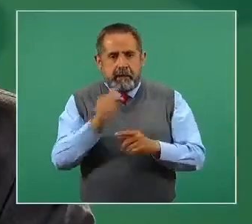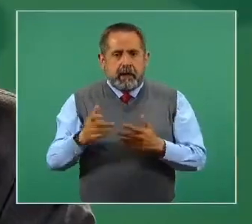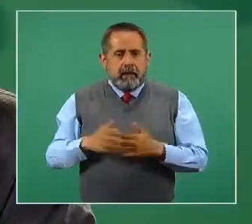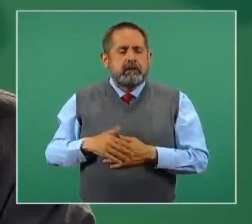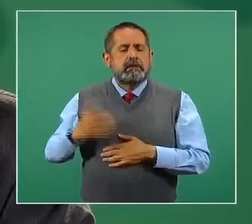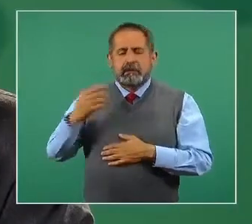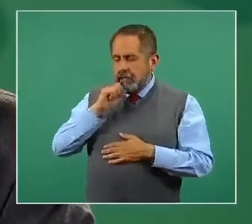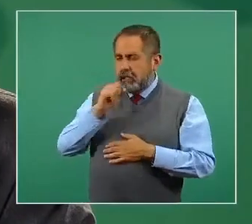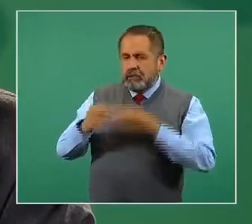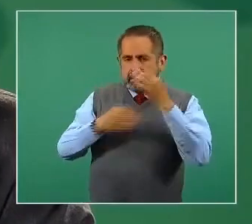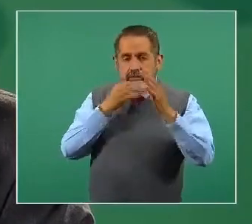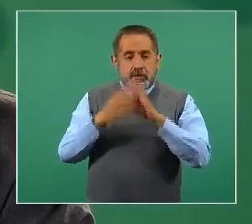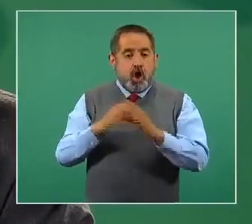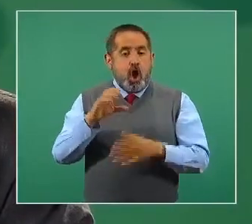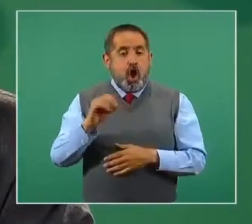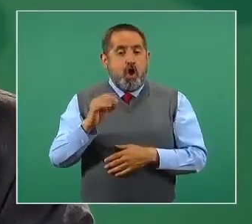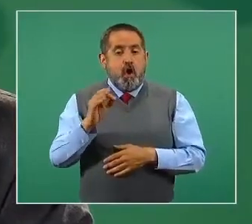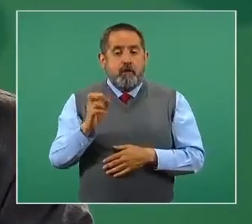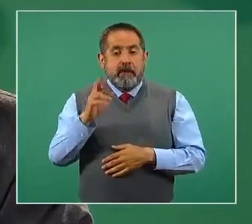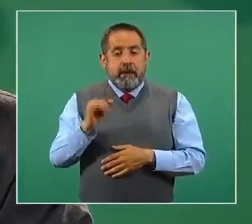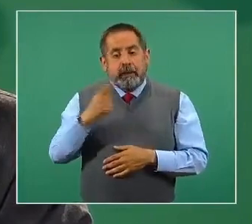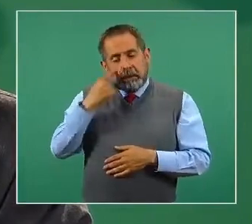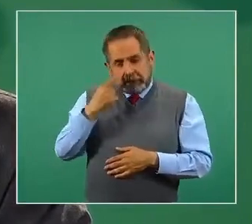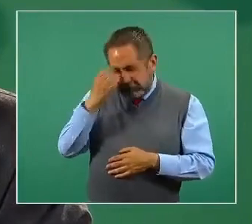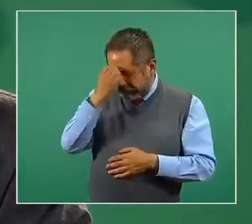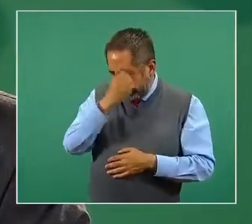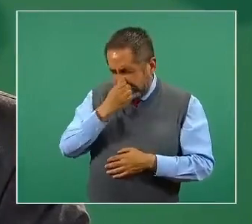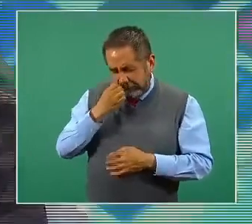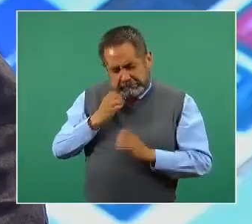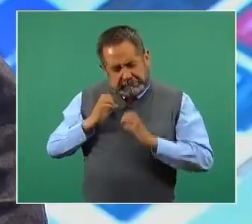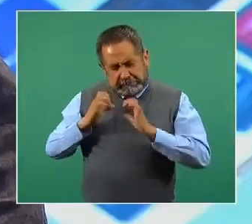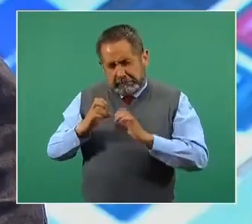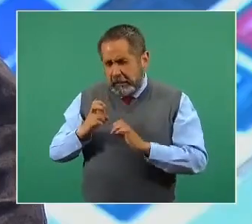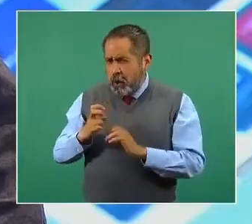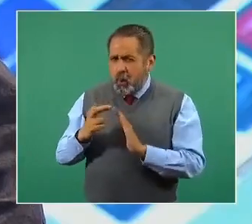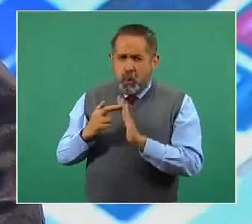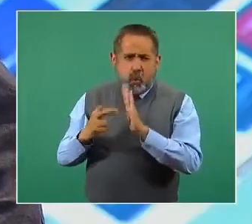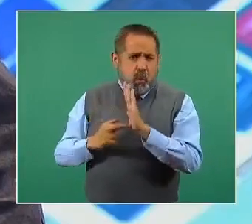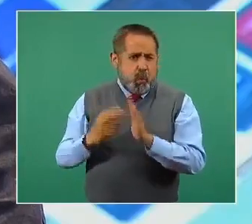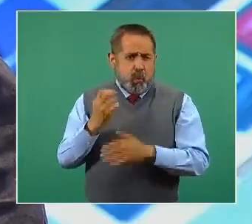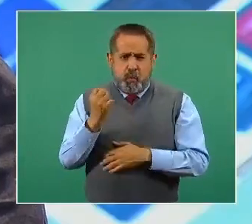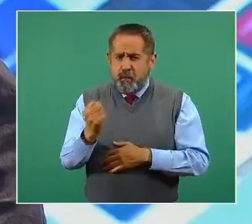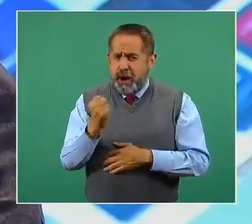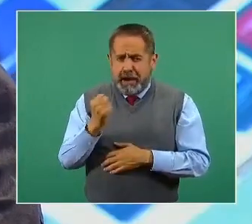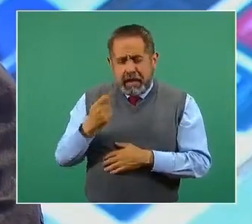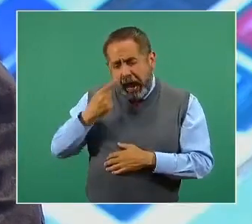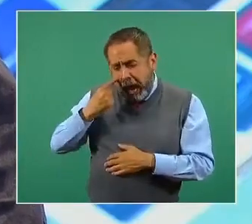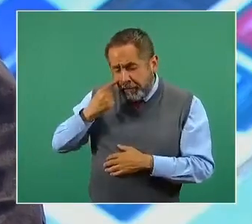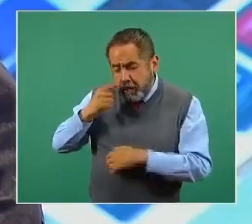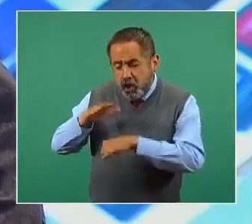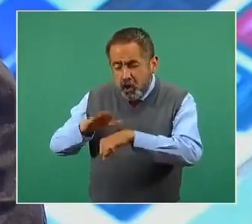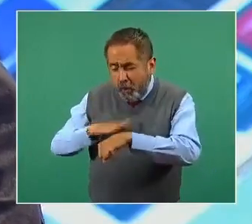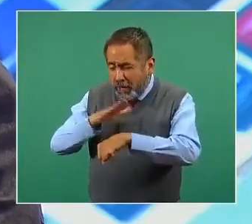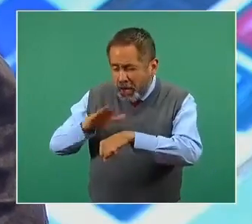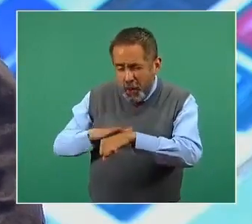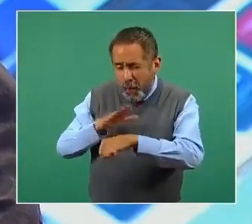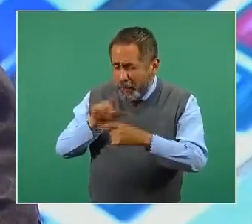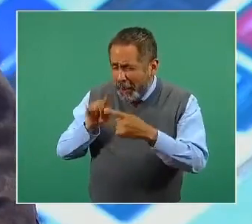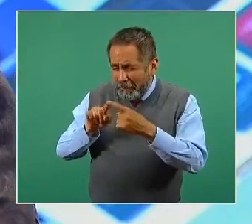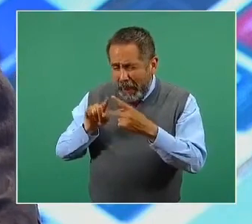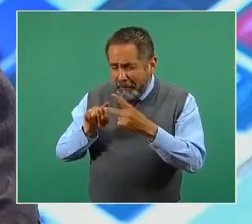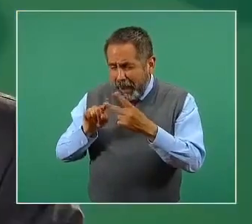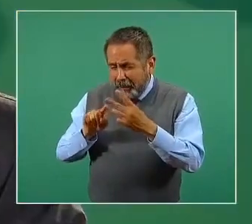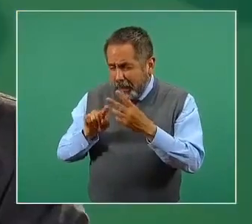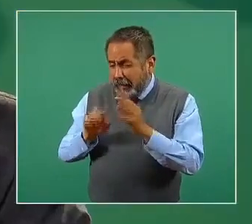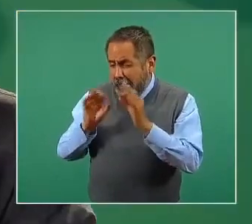la comentamos, COFEPRIS está actuando con mucho rigor técnico en que se cumplan todas y cada una de